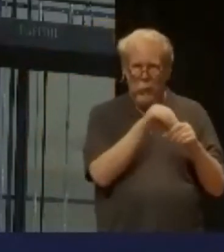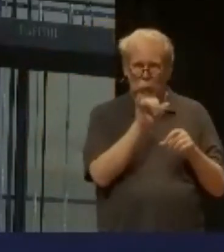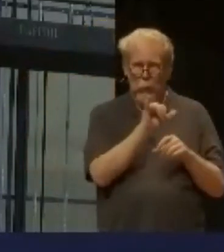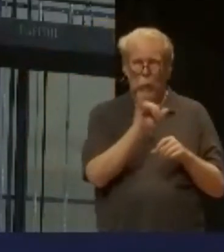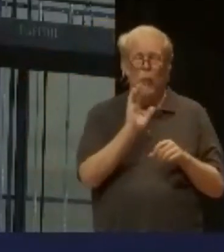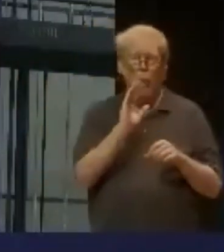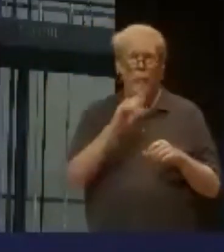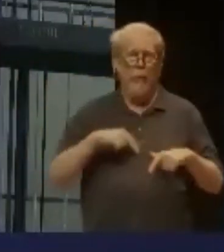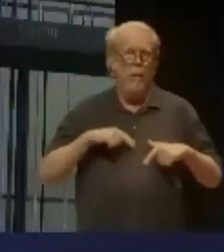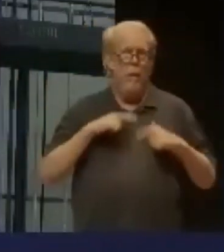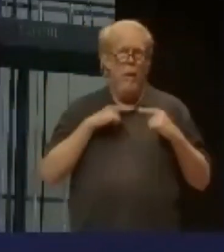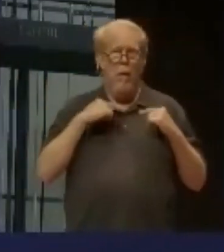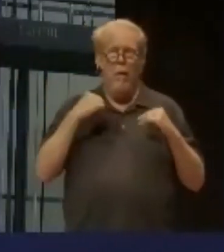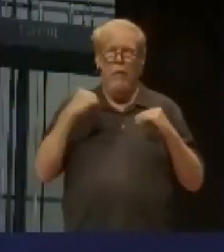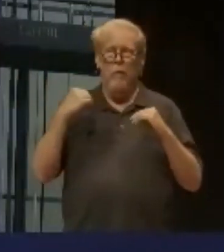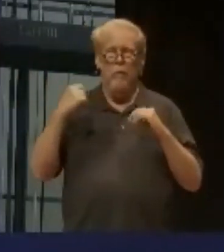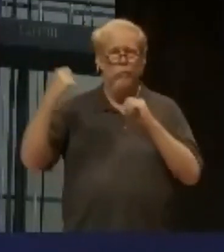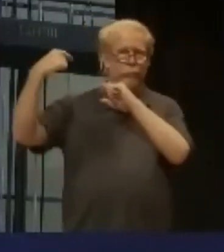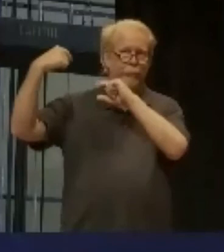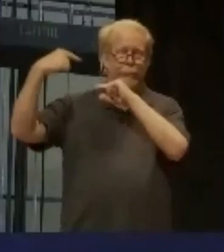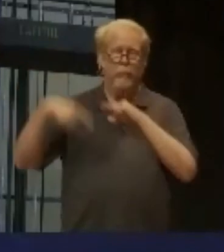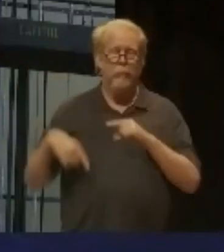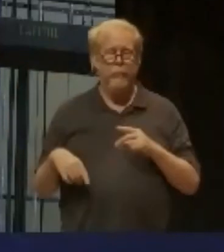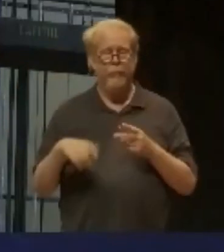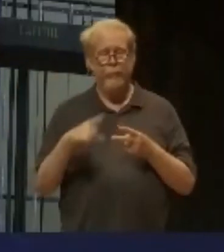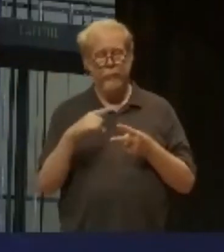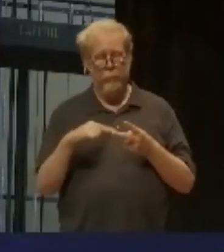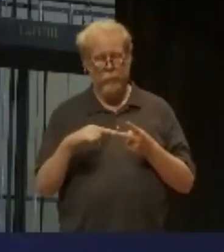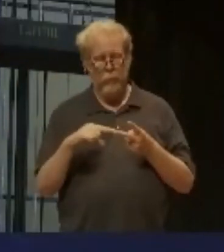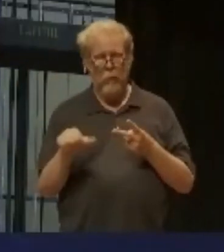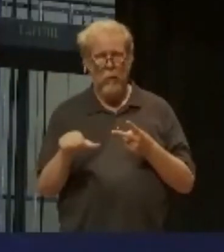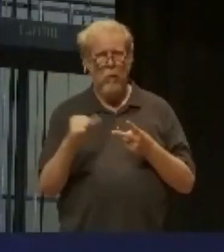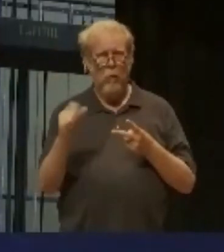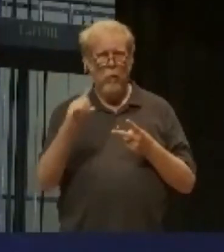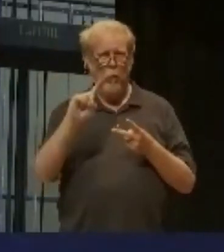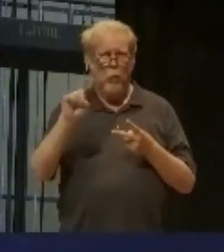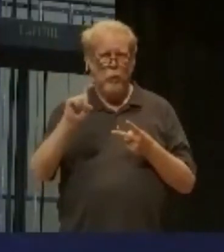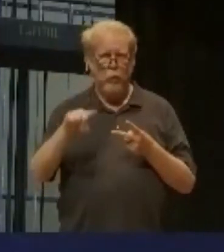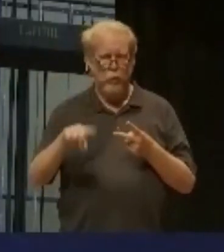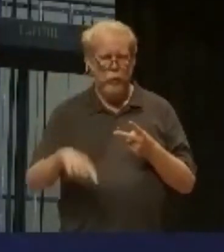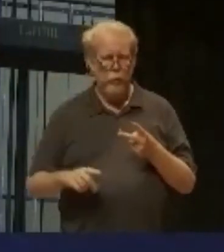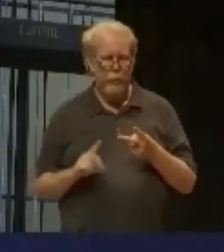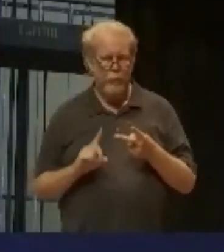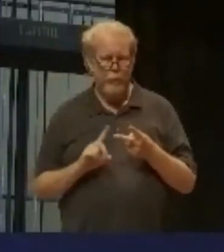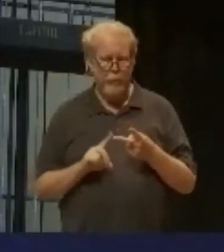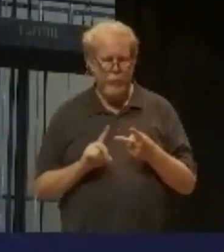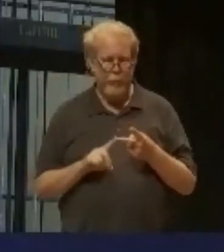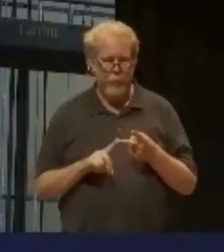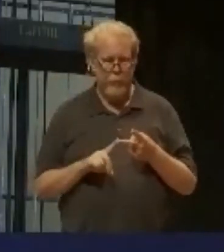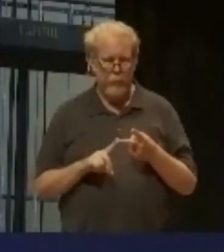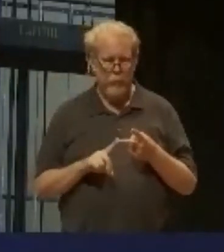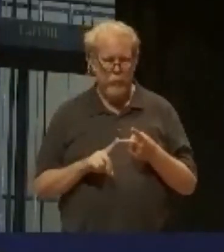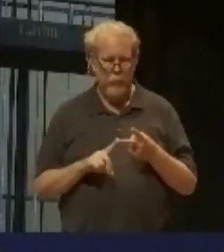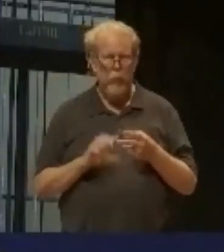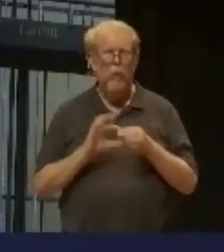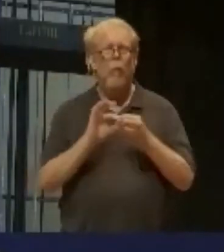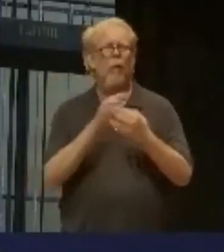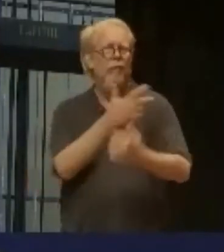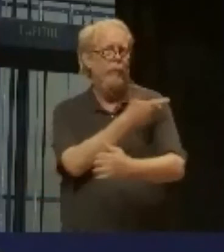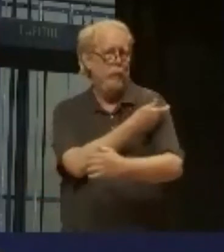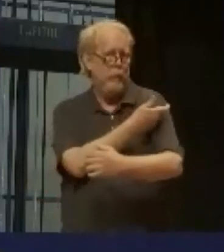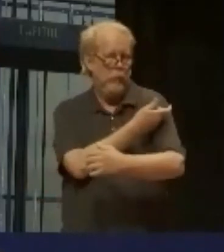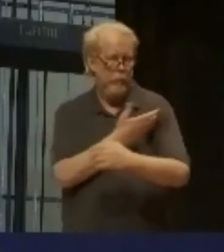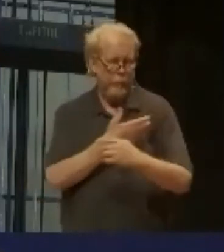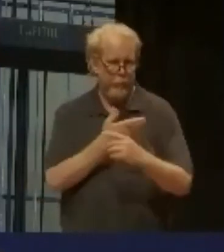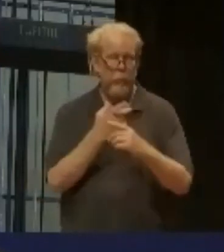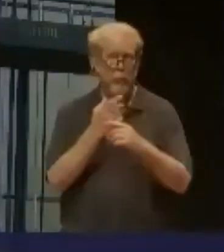puede que llueva. Así que queremos estar en un lugar donde si llueve podemos entrar rápidamente porque acuérdense que será a finales de junio. Y bueno, otra pregunta